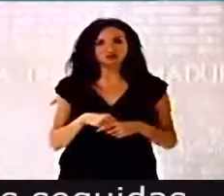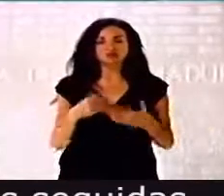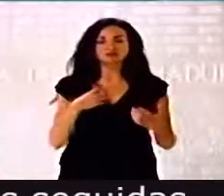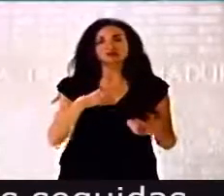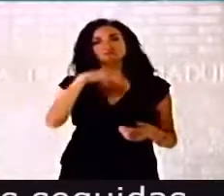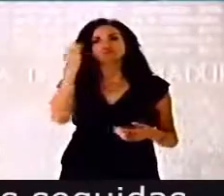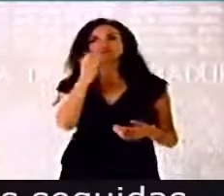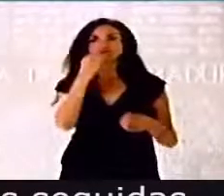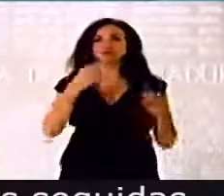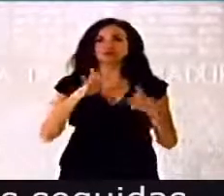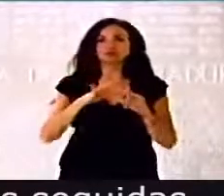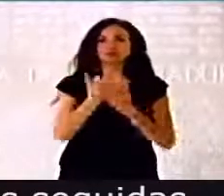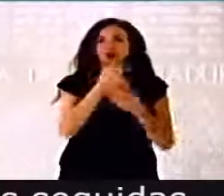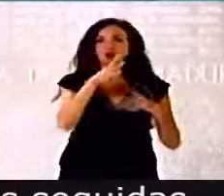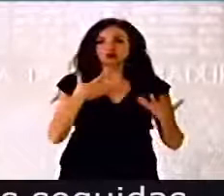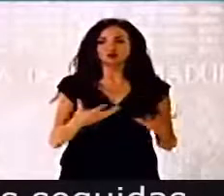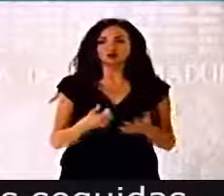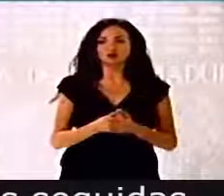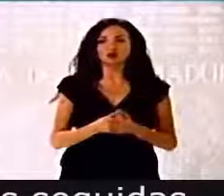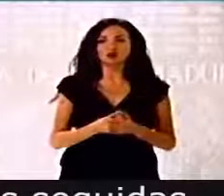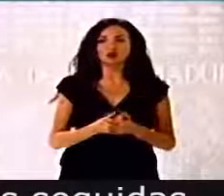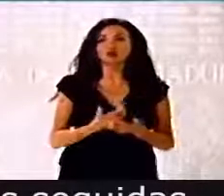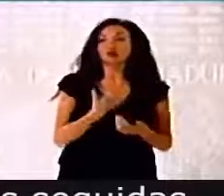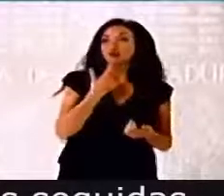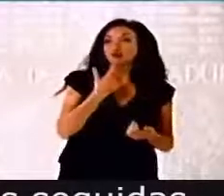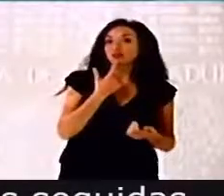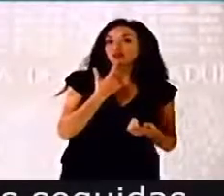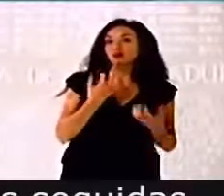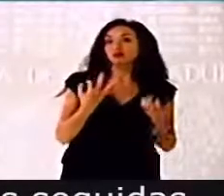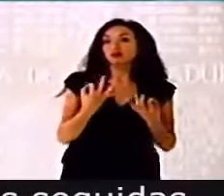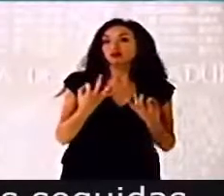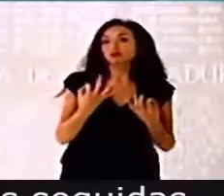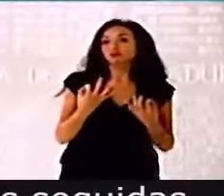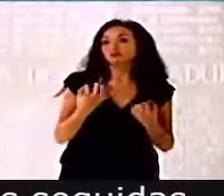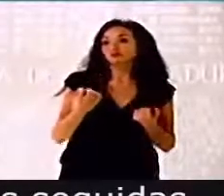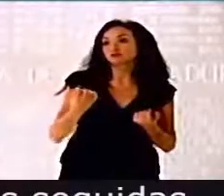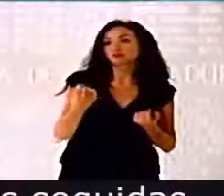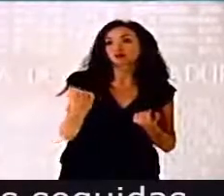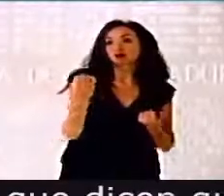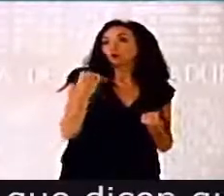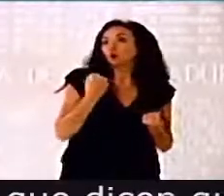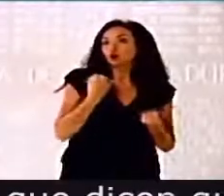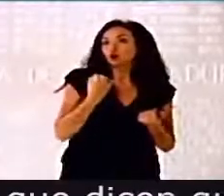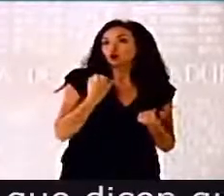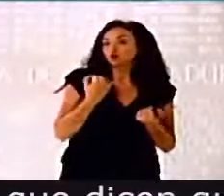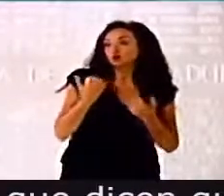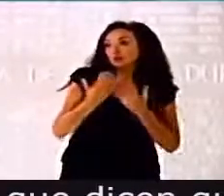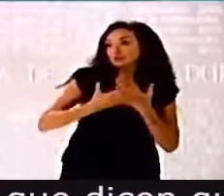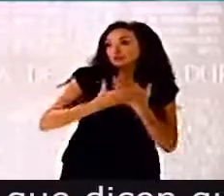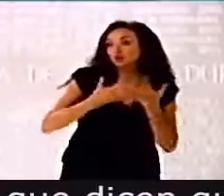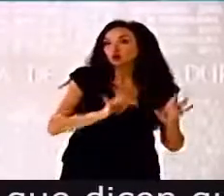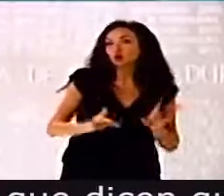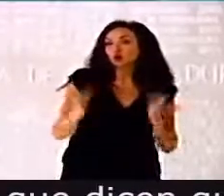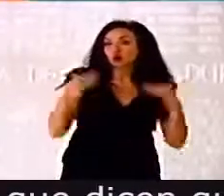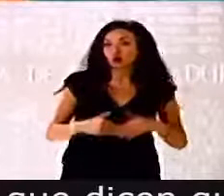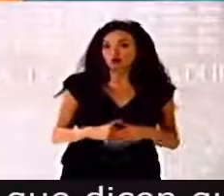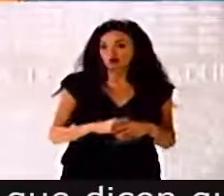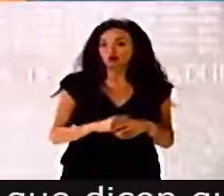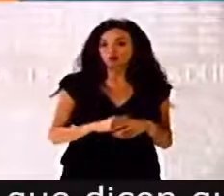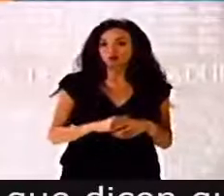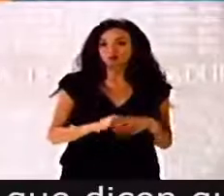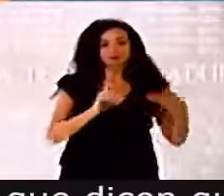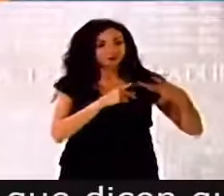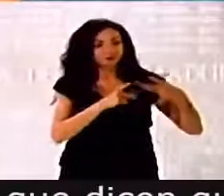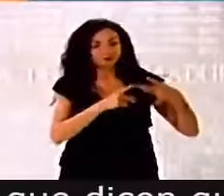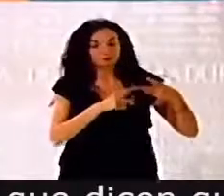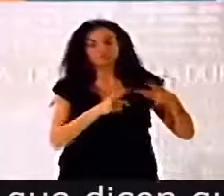quejando de la situación en la que están y que dicen que tienen falta de apoyo por parte de la Administración regional. Luego, otra